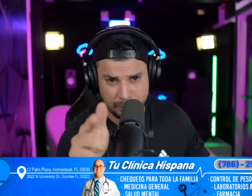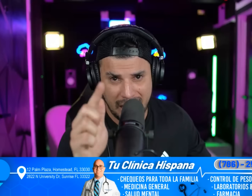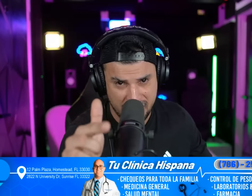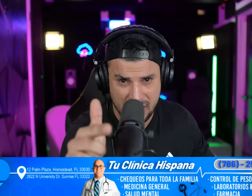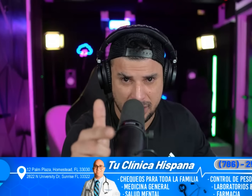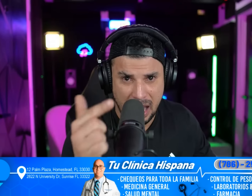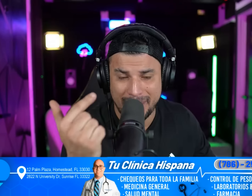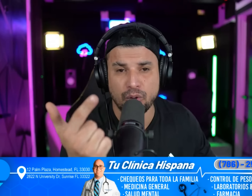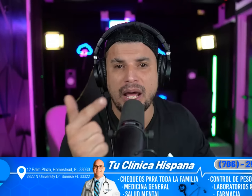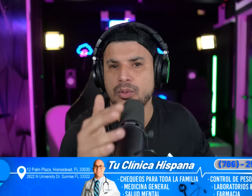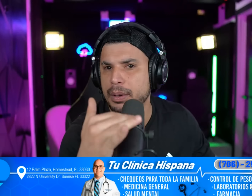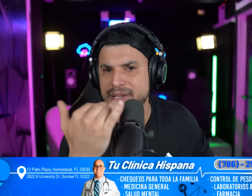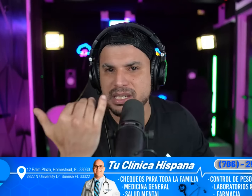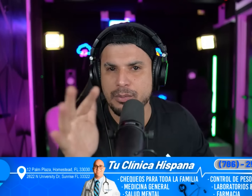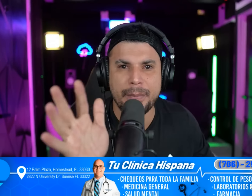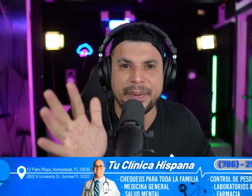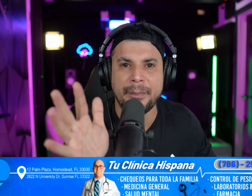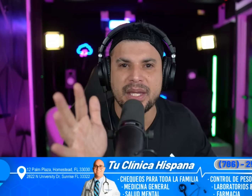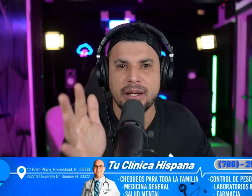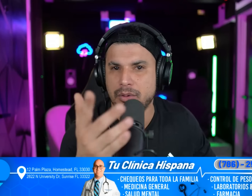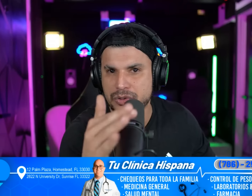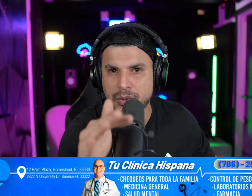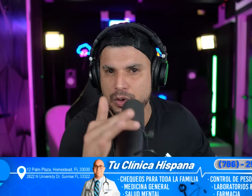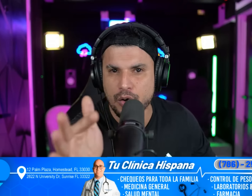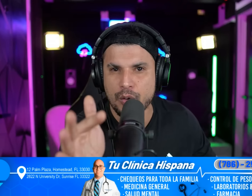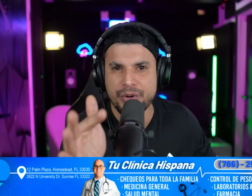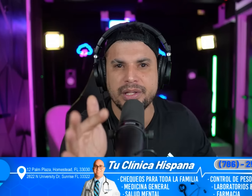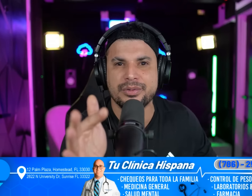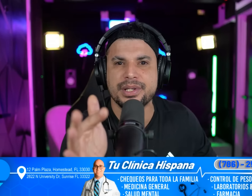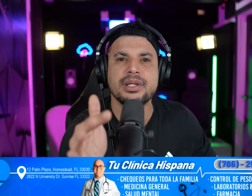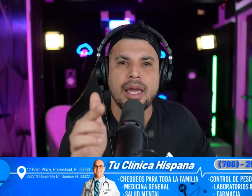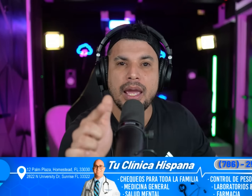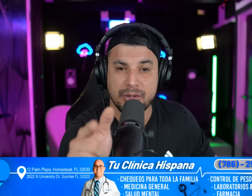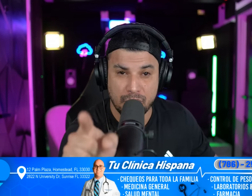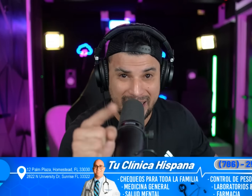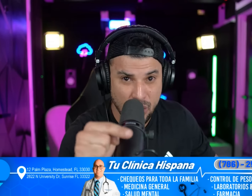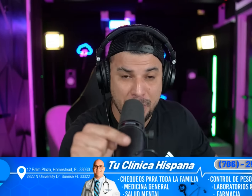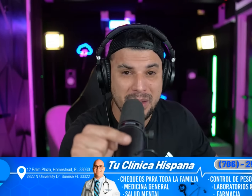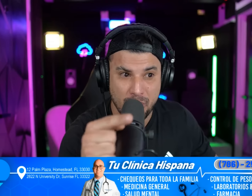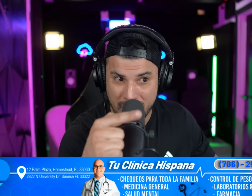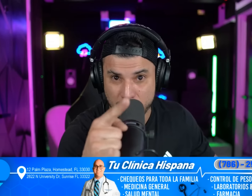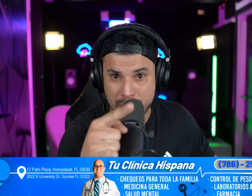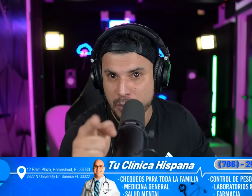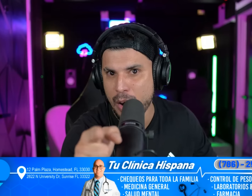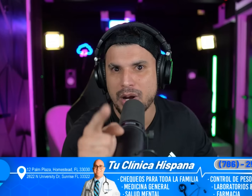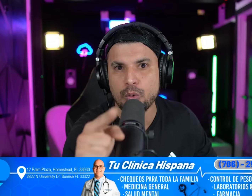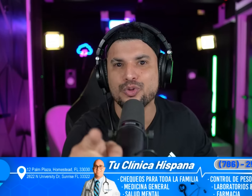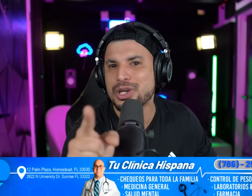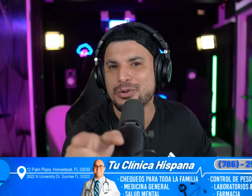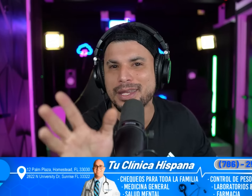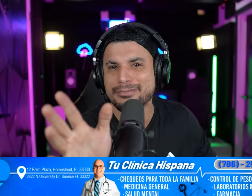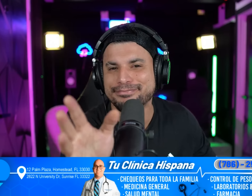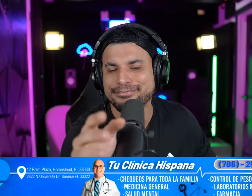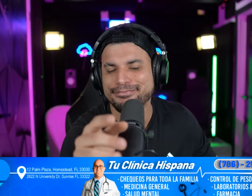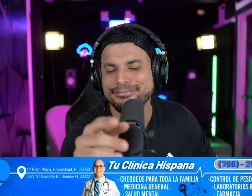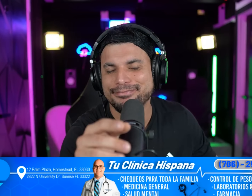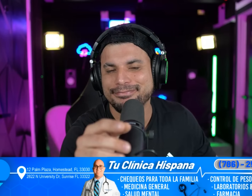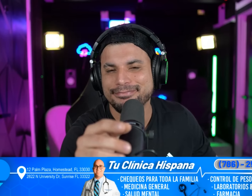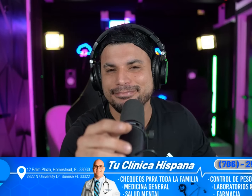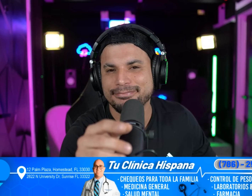solo allí, abandonado, para ver si se morían para la... Porque estoy seguro que los comunistas son así. Eso, ellos mismos, estos mismos ahora, lo pusieron allí.